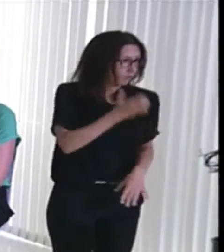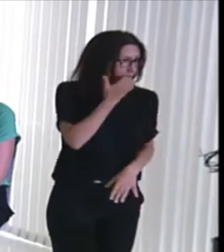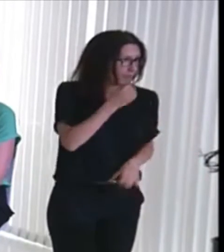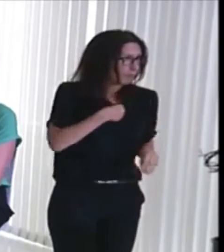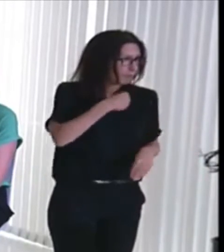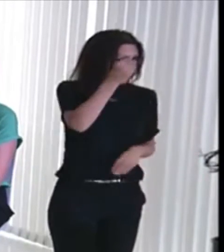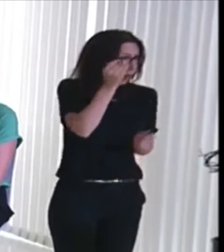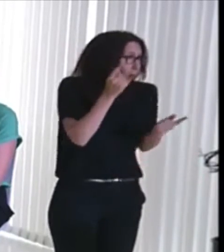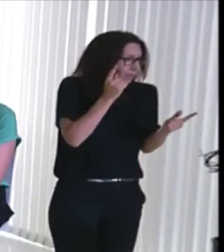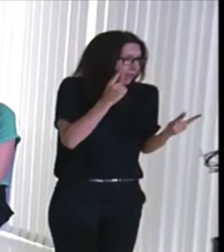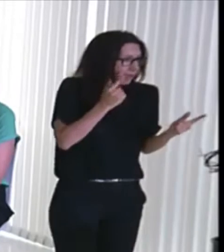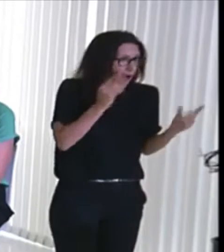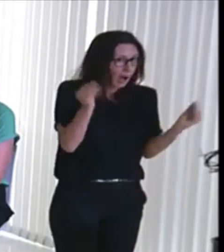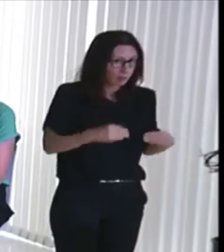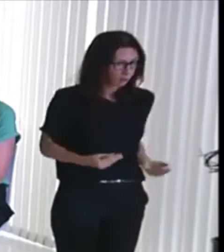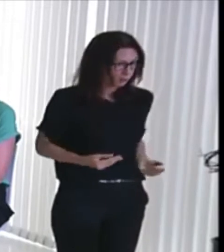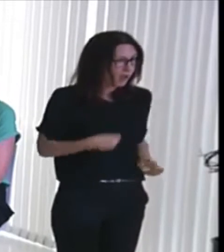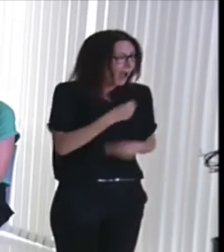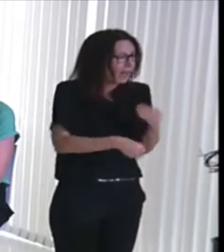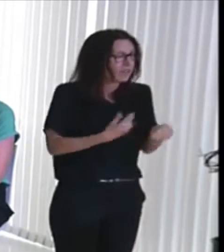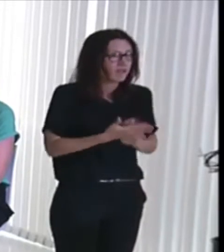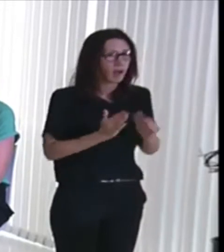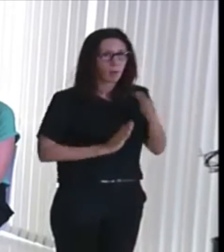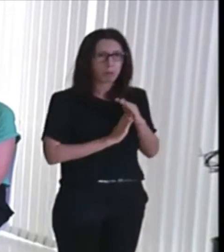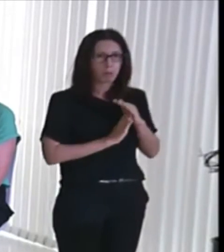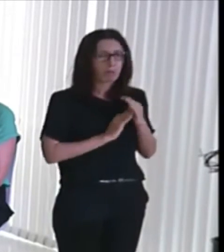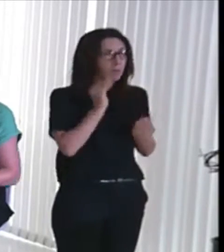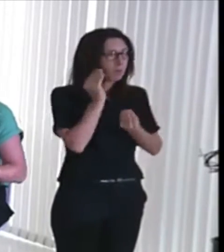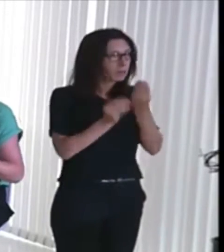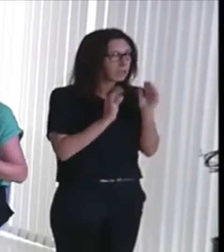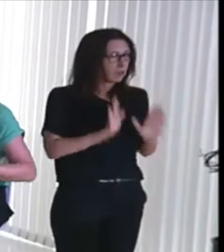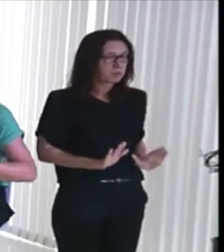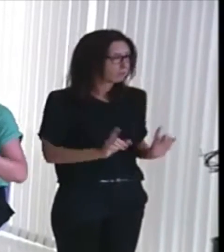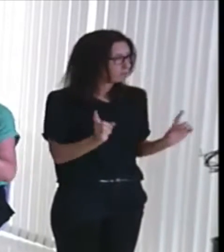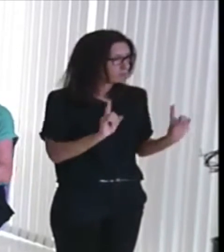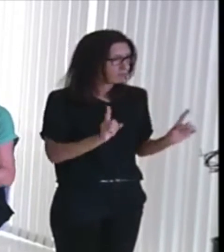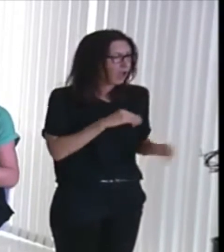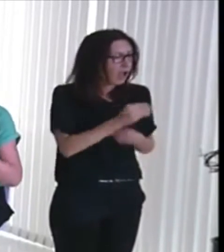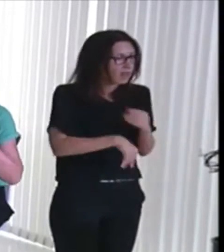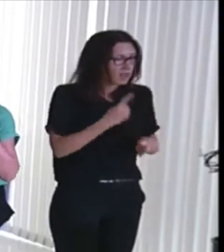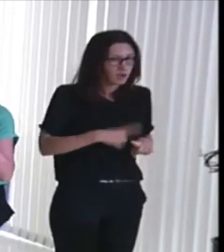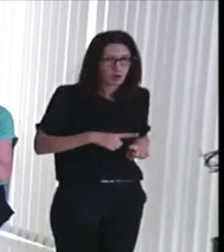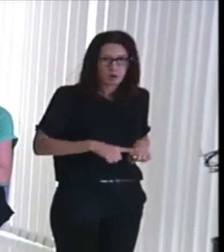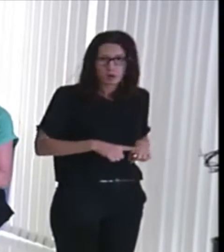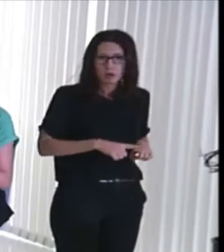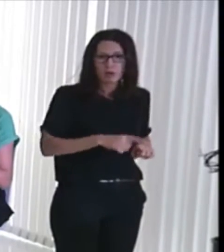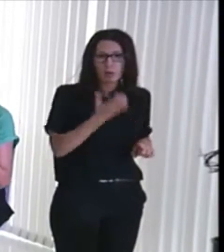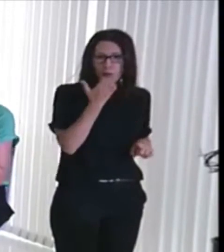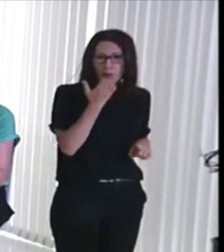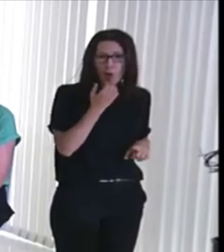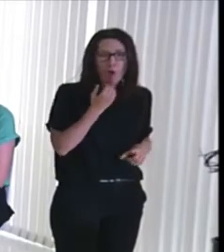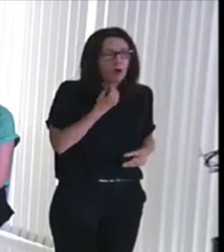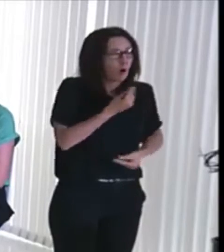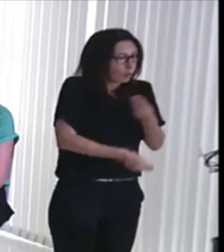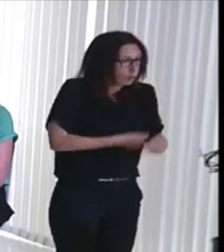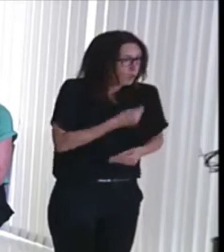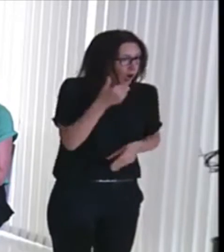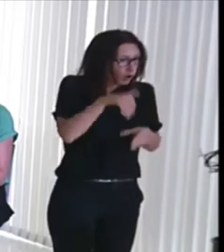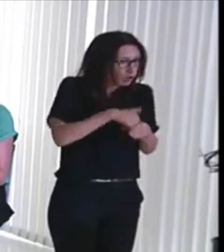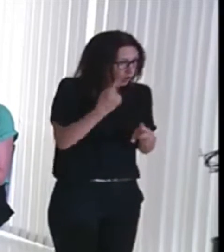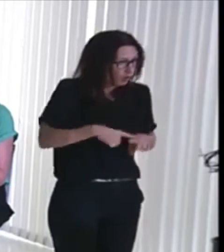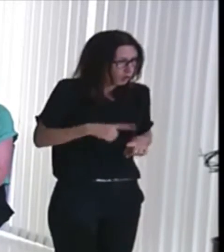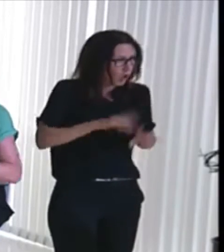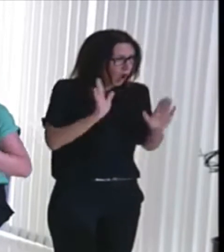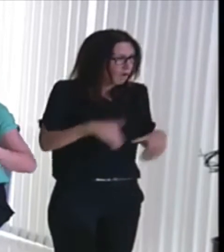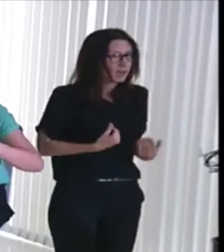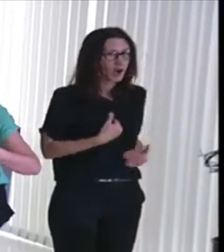también sucede. Hacer, o sea, no quedarse parada en consumir contenidos, en consumir al final y quedarnos